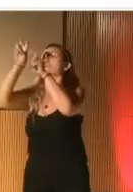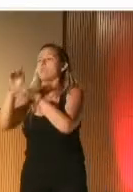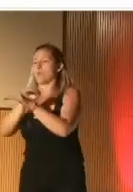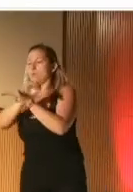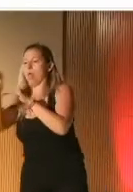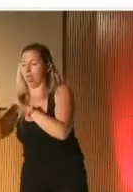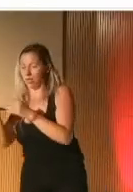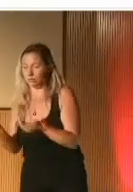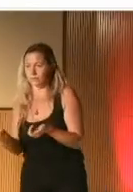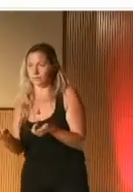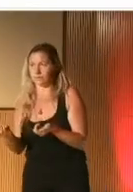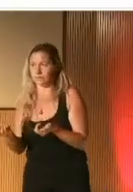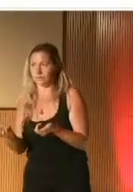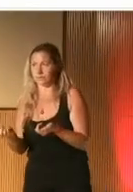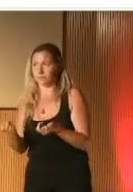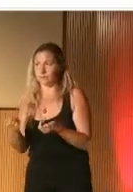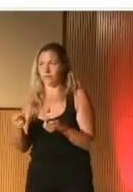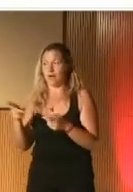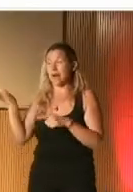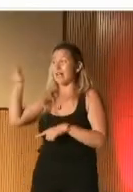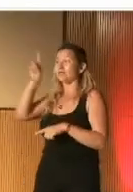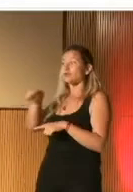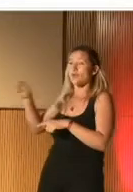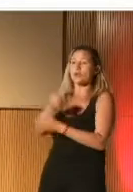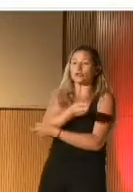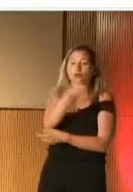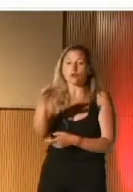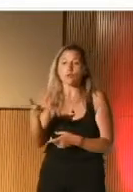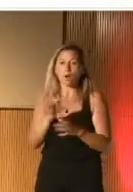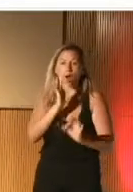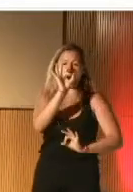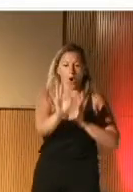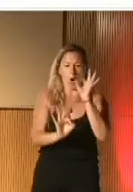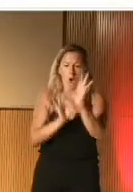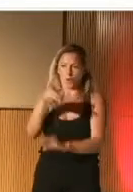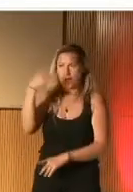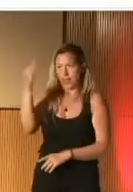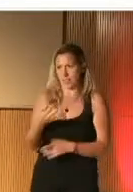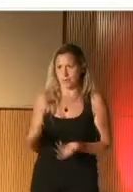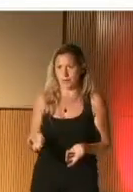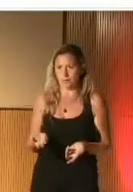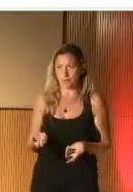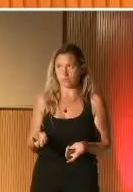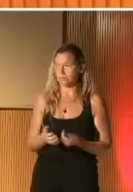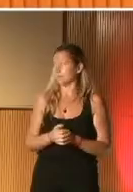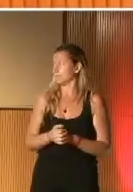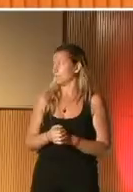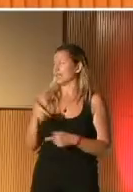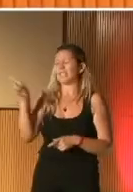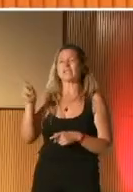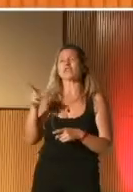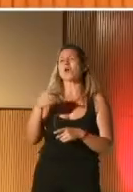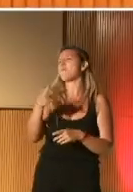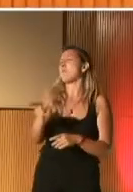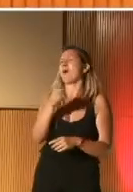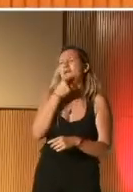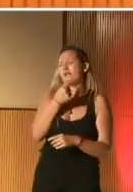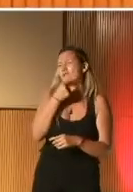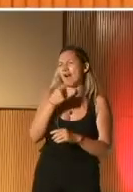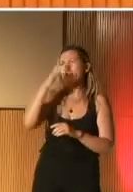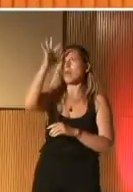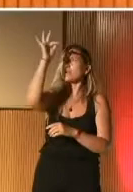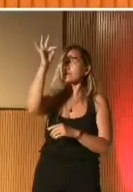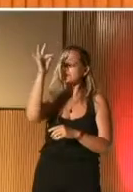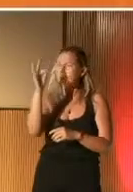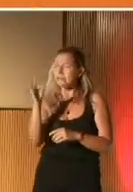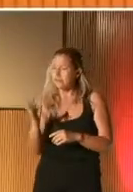Ahora, lo único que queda es reordenar estos numeritos y ponerlos en una suerte de progresiones aritméticas y geométricas que son fáciles de sumar. Y eso fue precisamente lo que